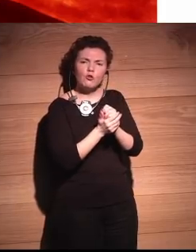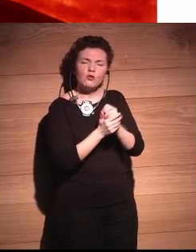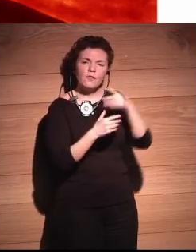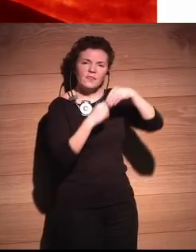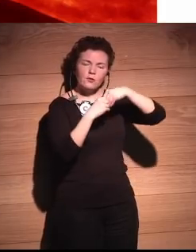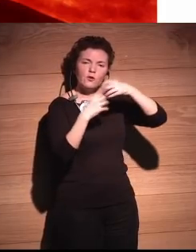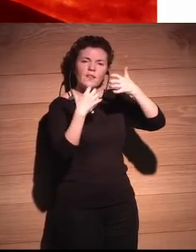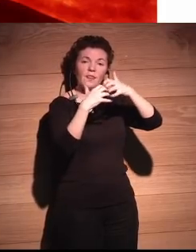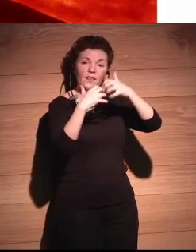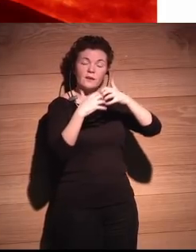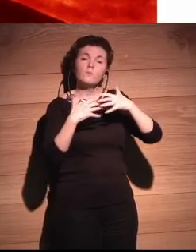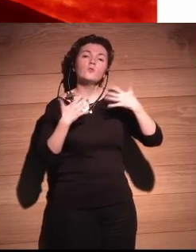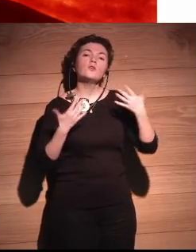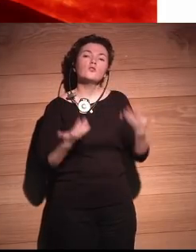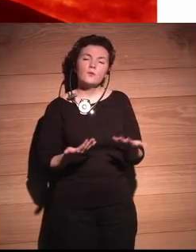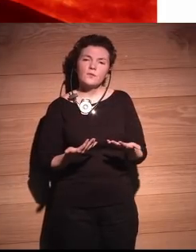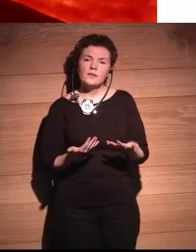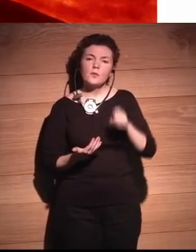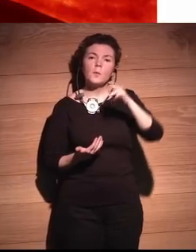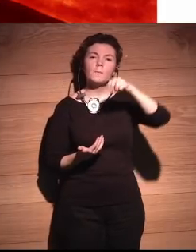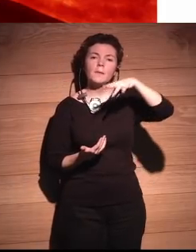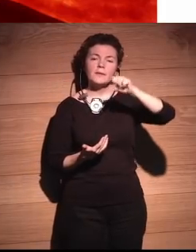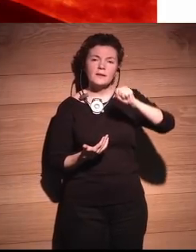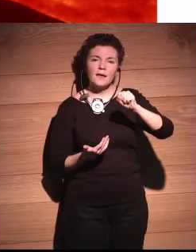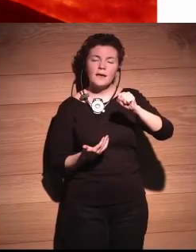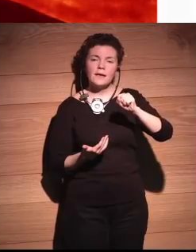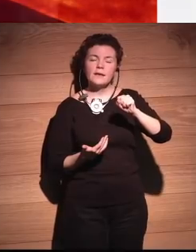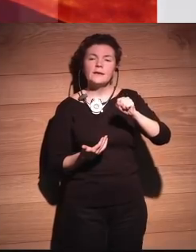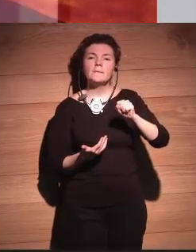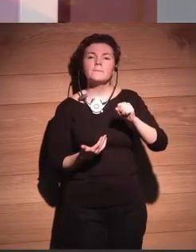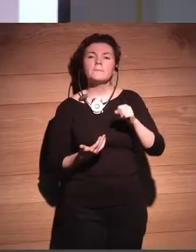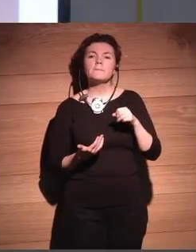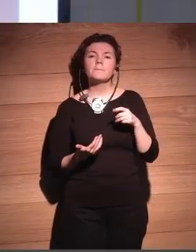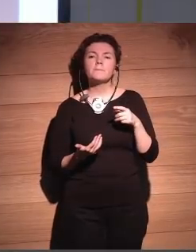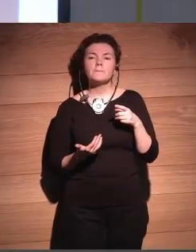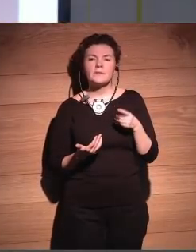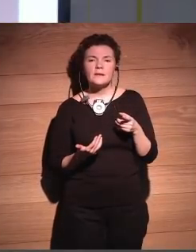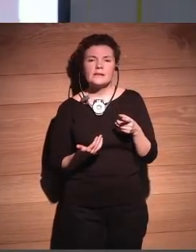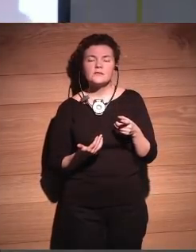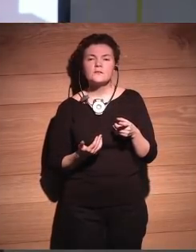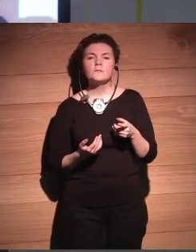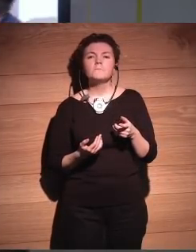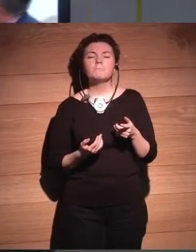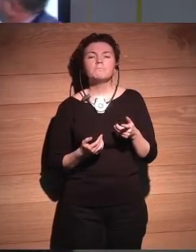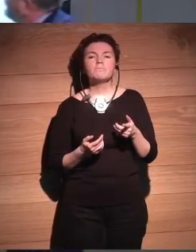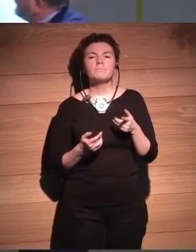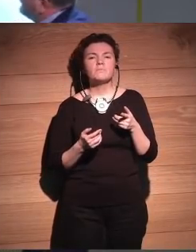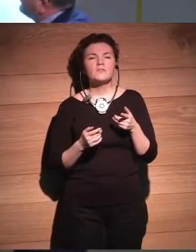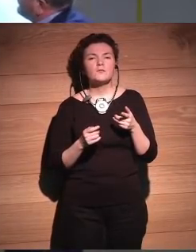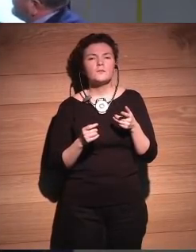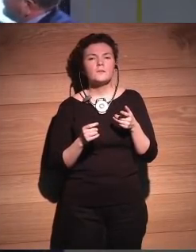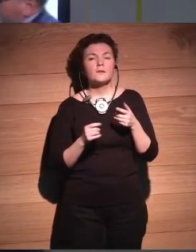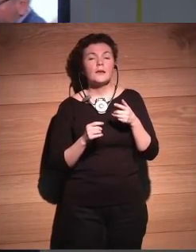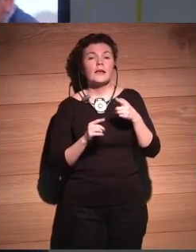del cerebro. Entonces, la dopamina, digamos que es lo que